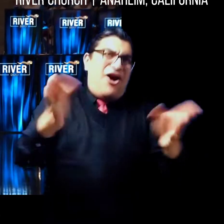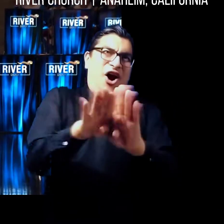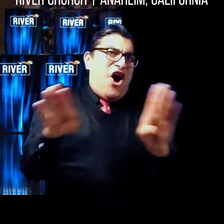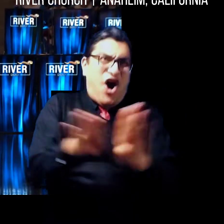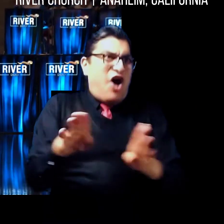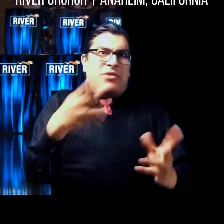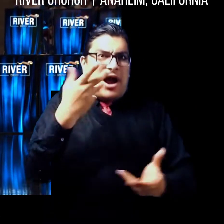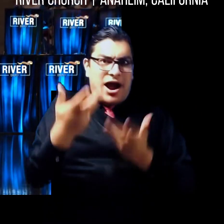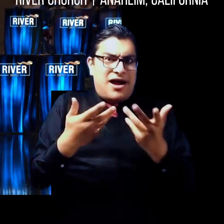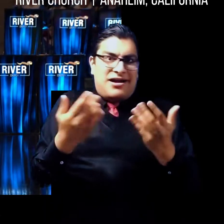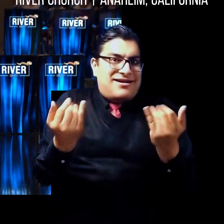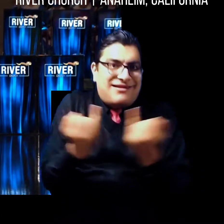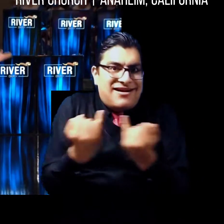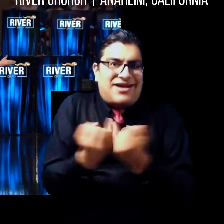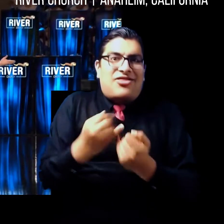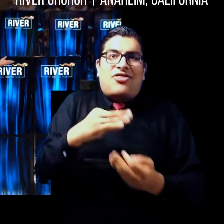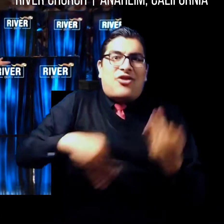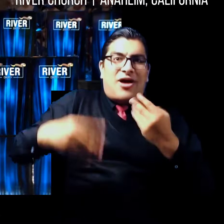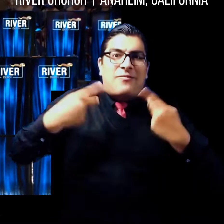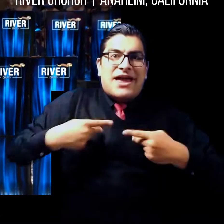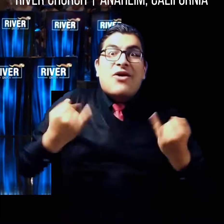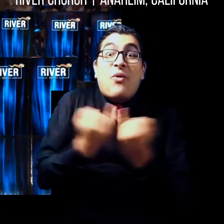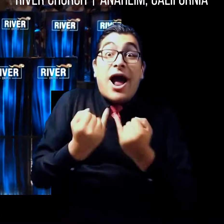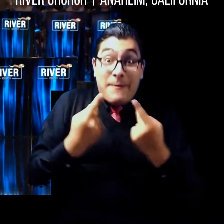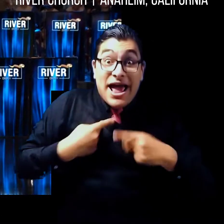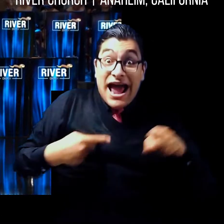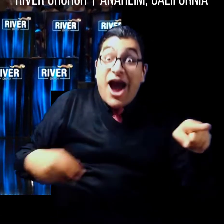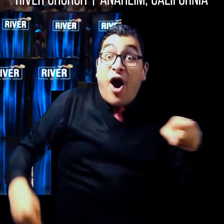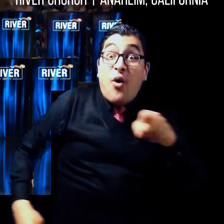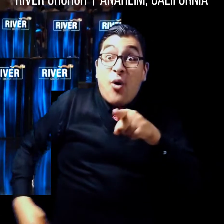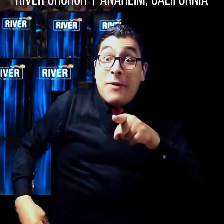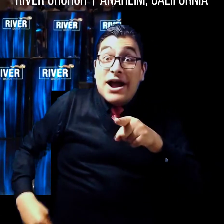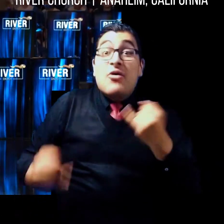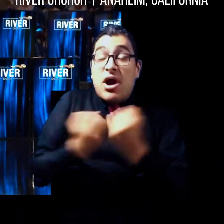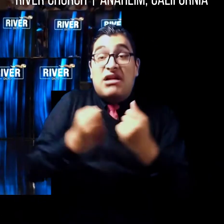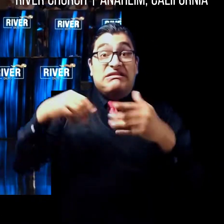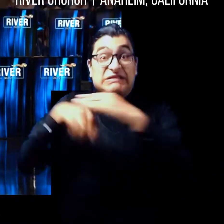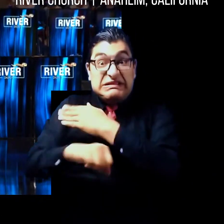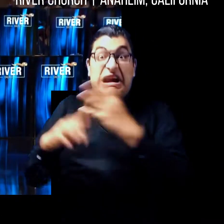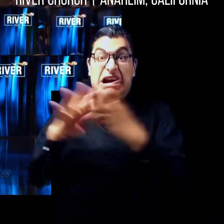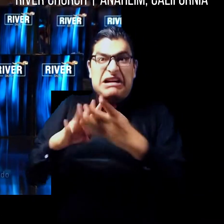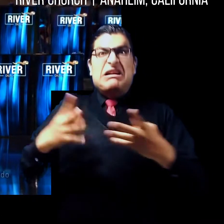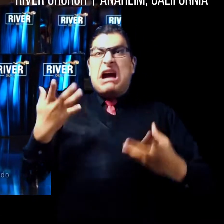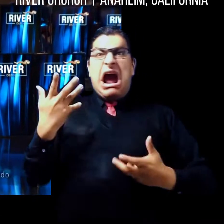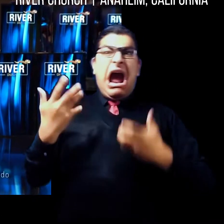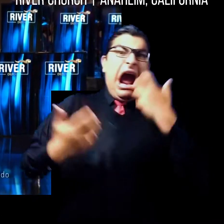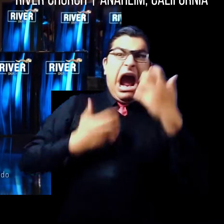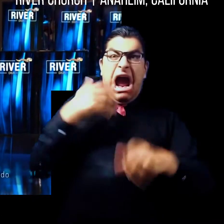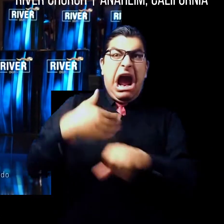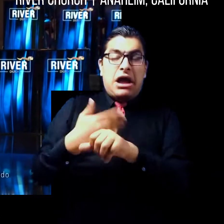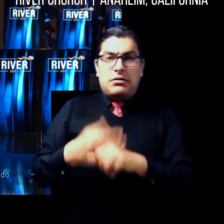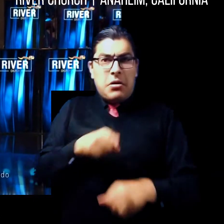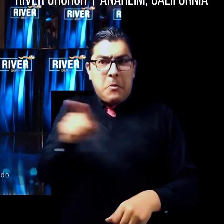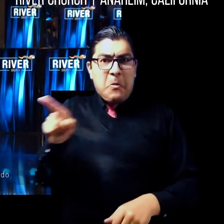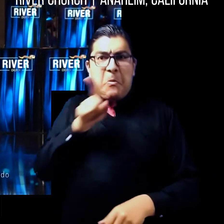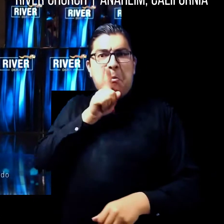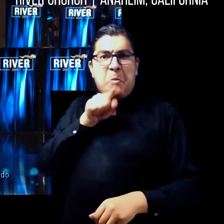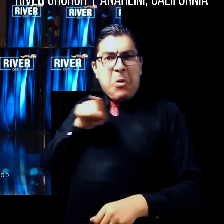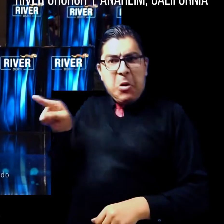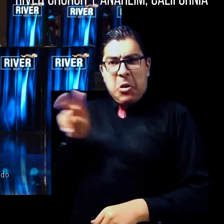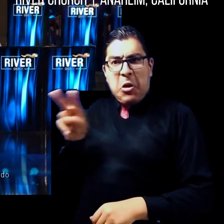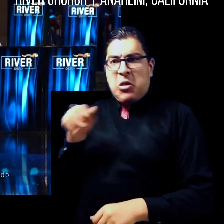murmurar, como inclusive los culpables que van a parar ahí. Y estos no están ni maldiciendo ni murmurando.